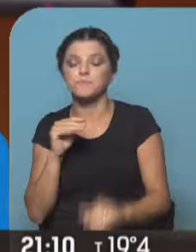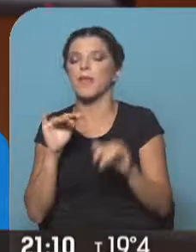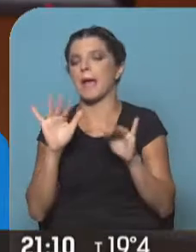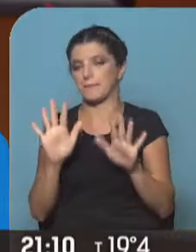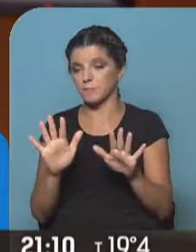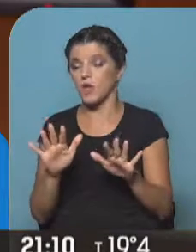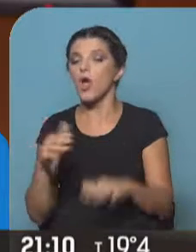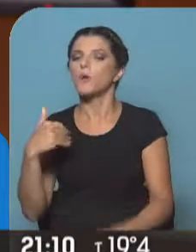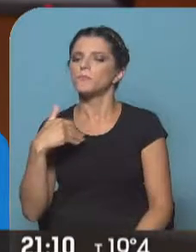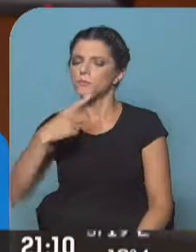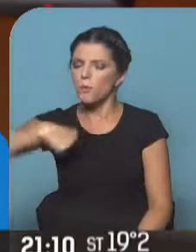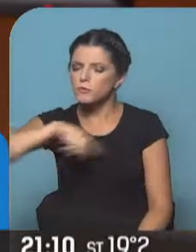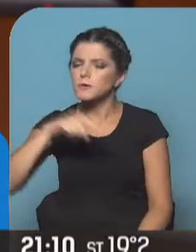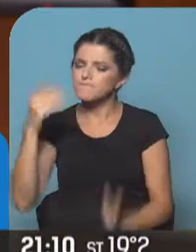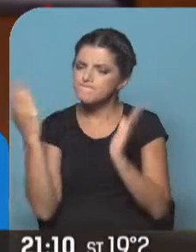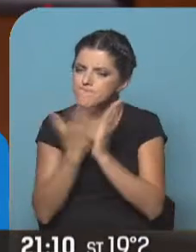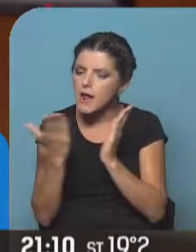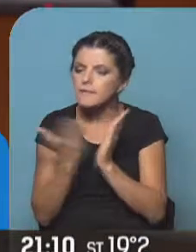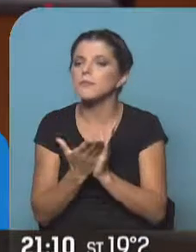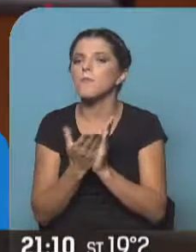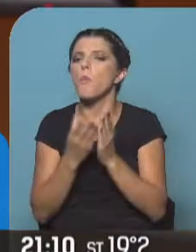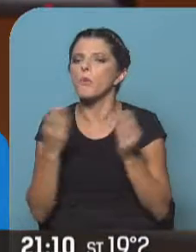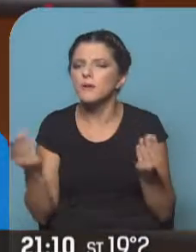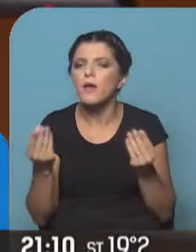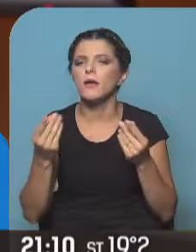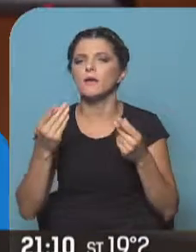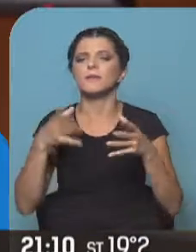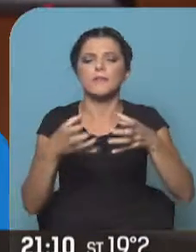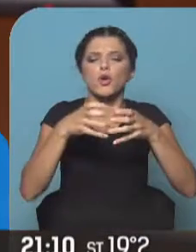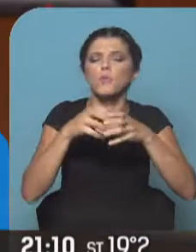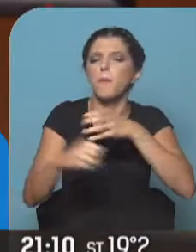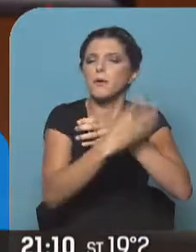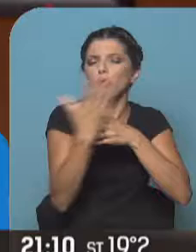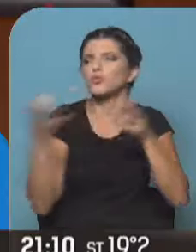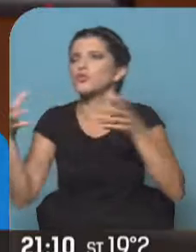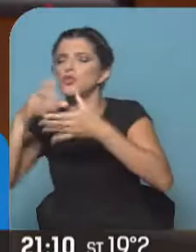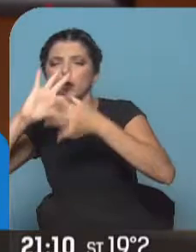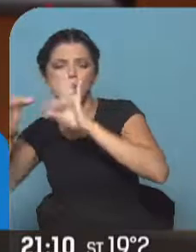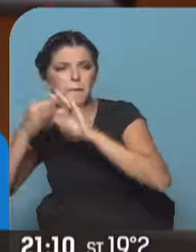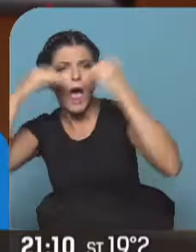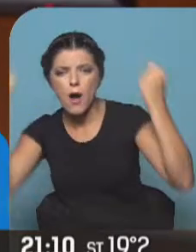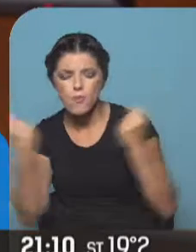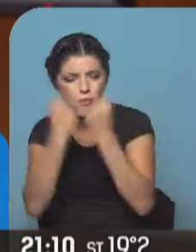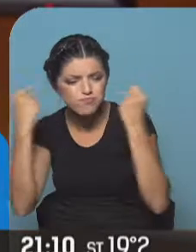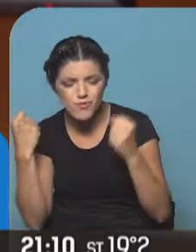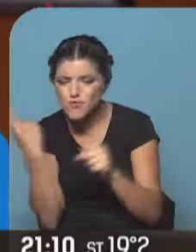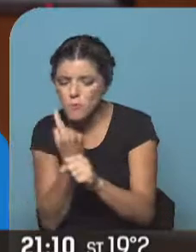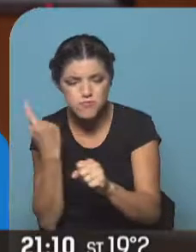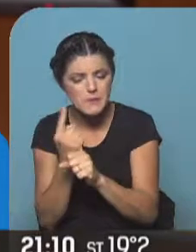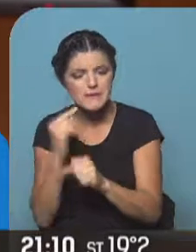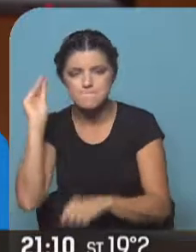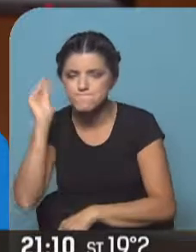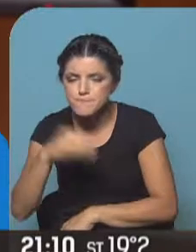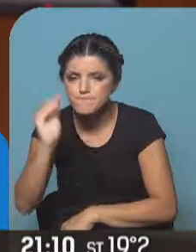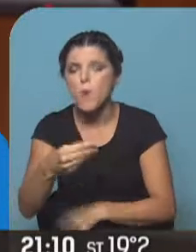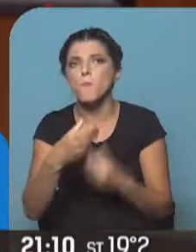ejemplo, las circunstancias que han dificultado tanto el acuerdo Mercosur-Unión Europea, uno se da cuenta que el virus, para